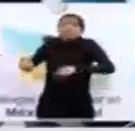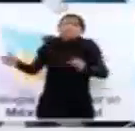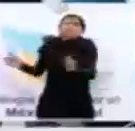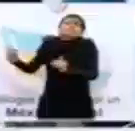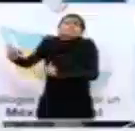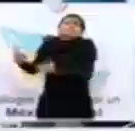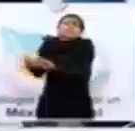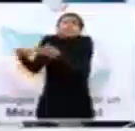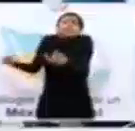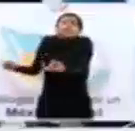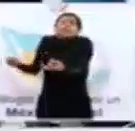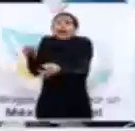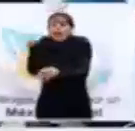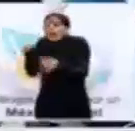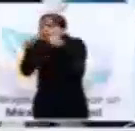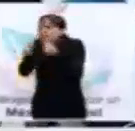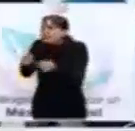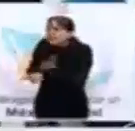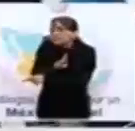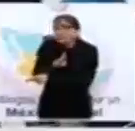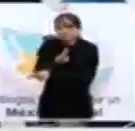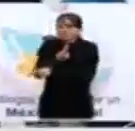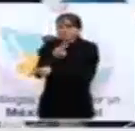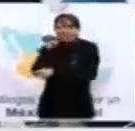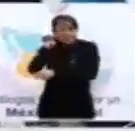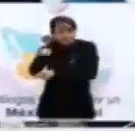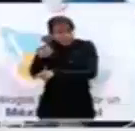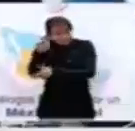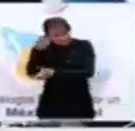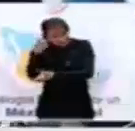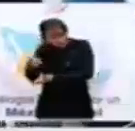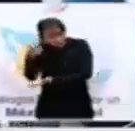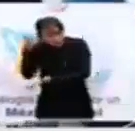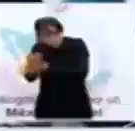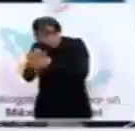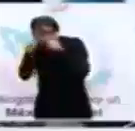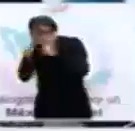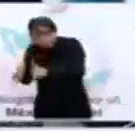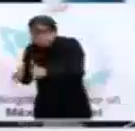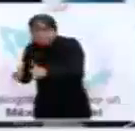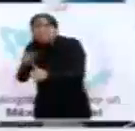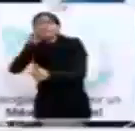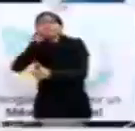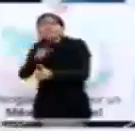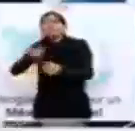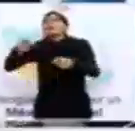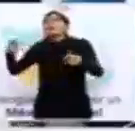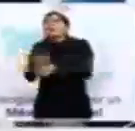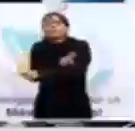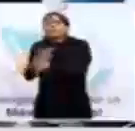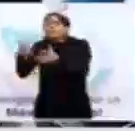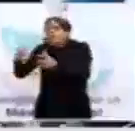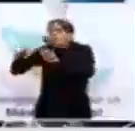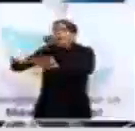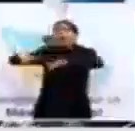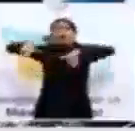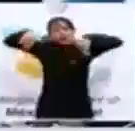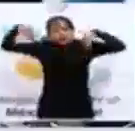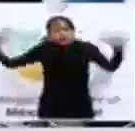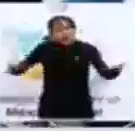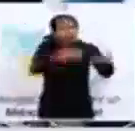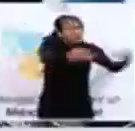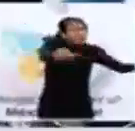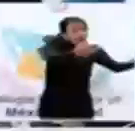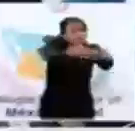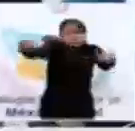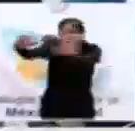producción. Tenemos que ver a los productores también del portón de la finca para afuera. Tenemos que ver